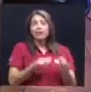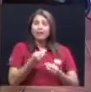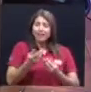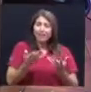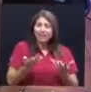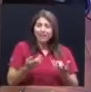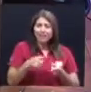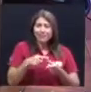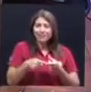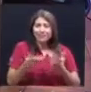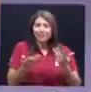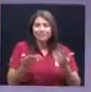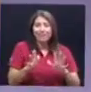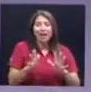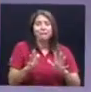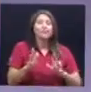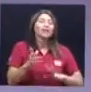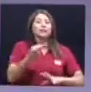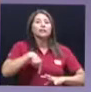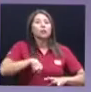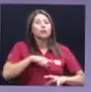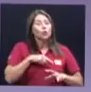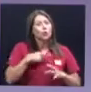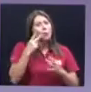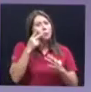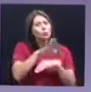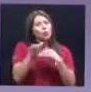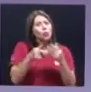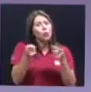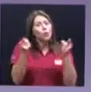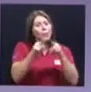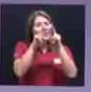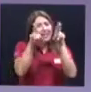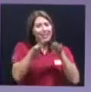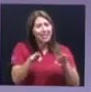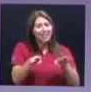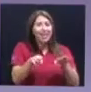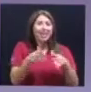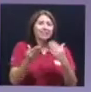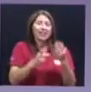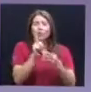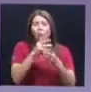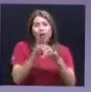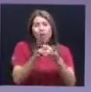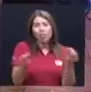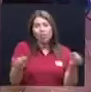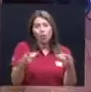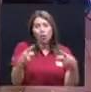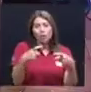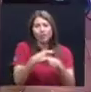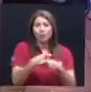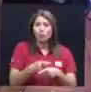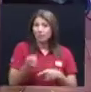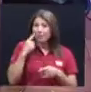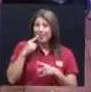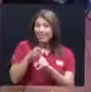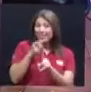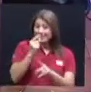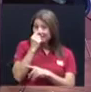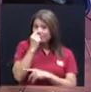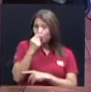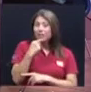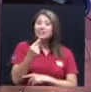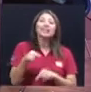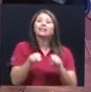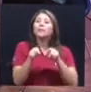eh Ya estamos contribuyendo a a disminuir o a eliminar este conflicto vamos porque se nos acaba el tiempo dice de escud también hay que comentar